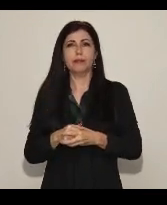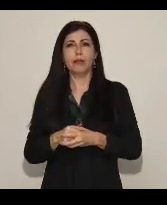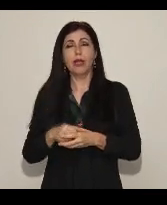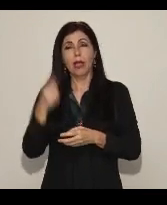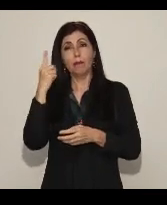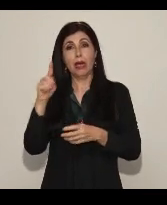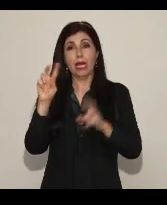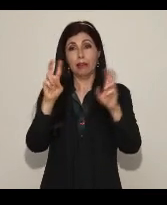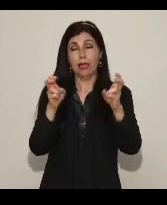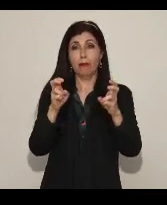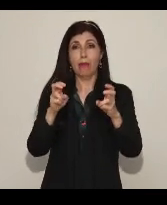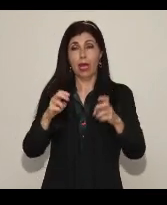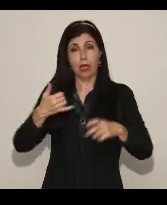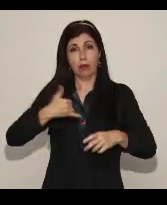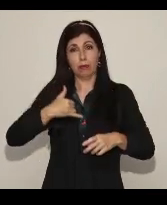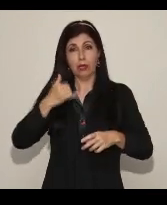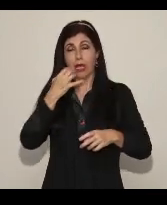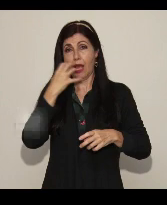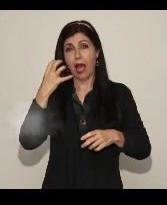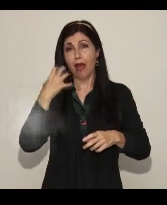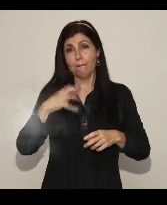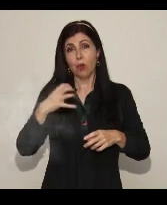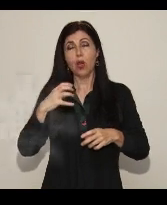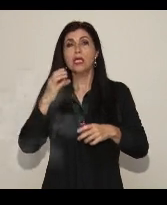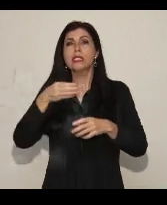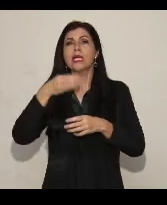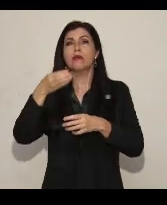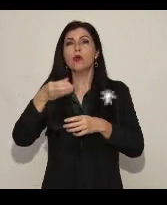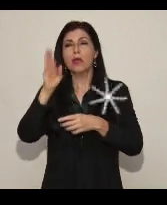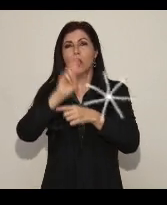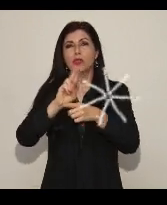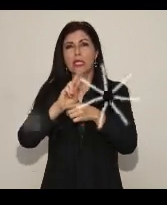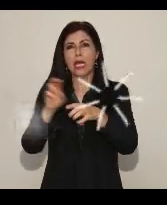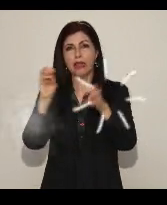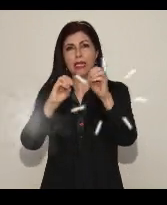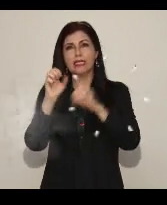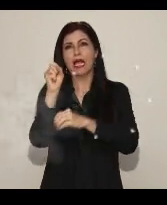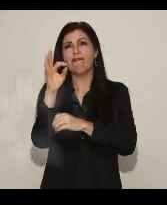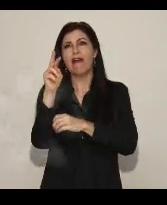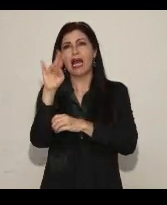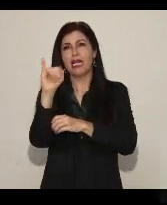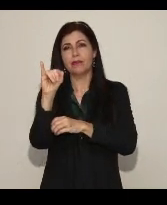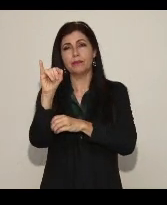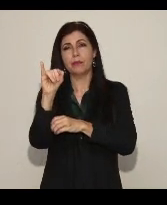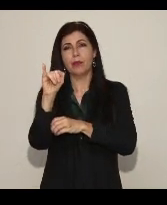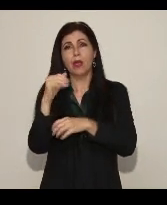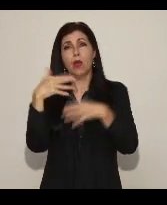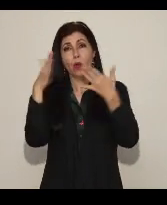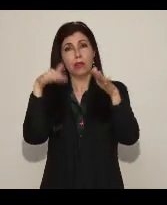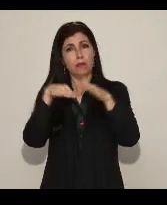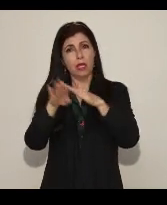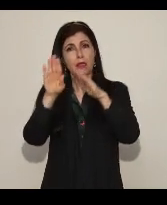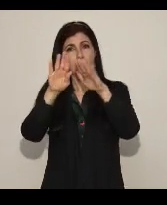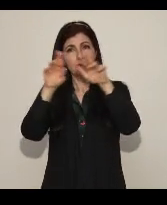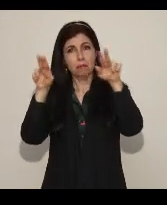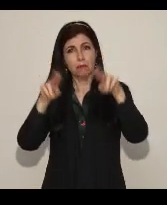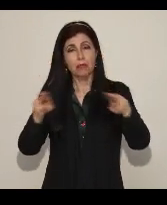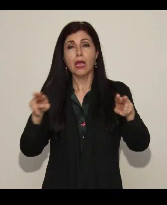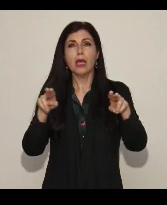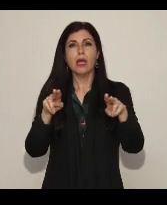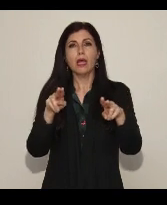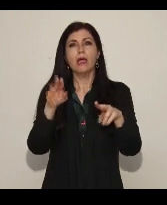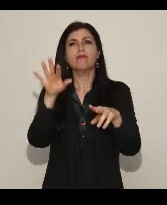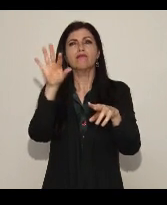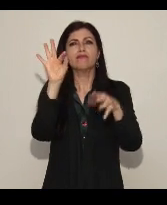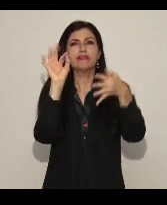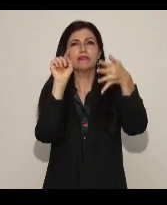https://cat.eduroam.org/. Para el caso de los dispositivos Apple, se recomienda usar el navegador Safari. Una vez en la página,